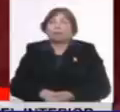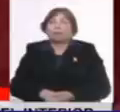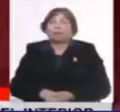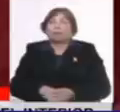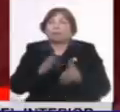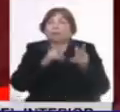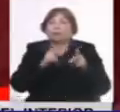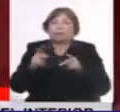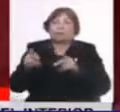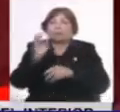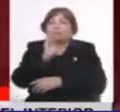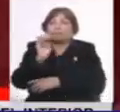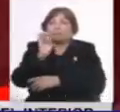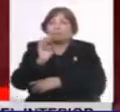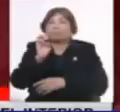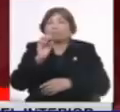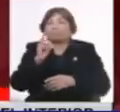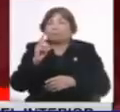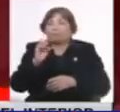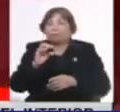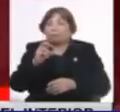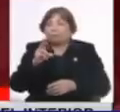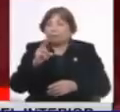el plan de emergencia, el decreto de emergencia.